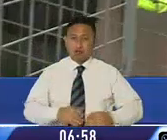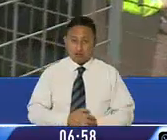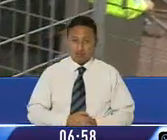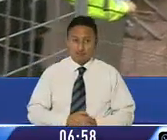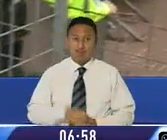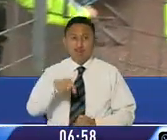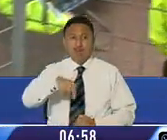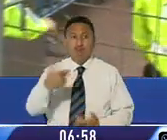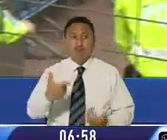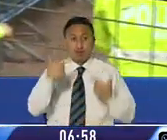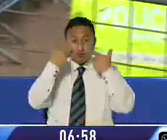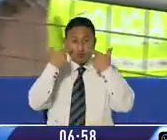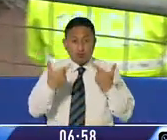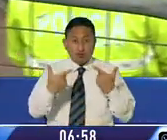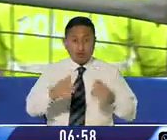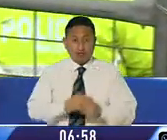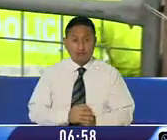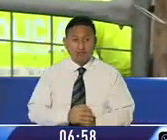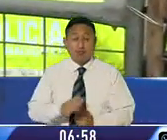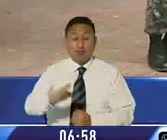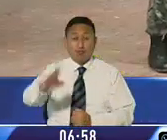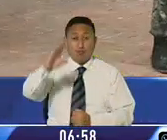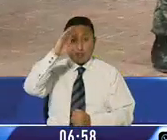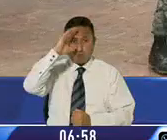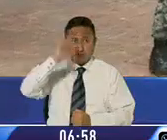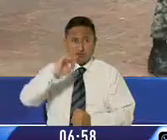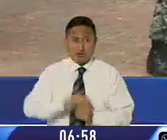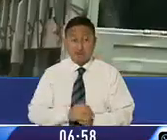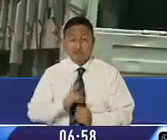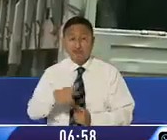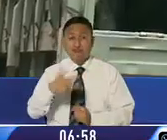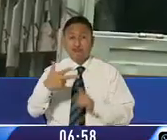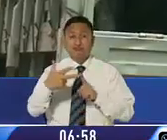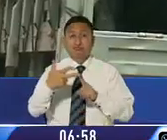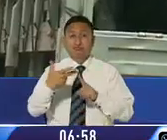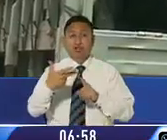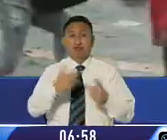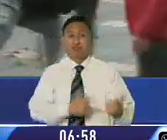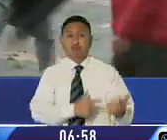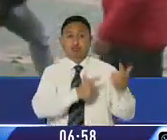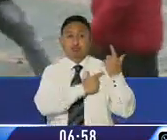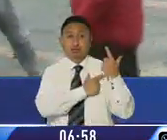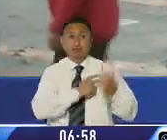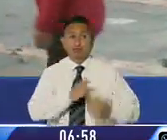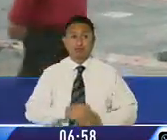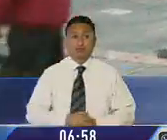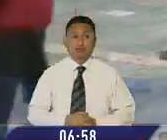mismos que estaban custodiados en segunda fase por policías y en una tercera fase por militares.